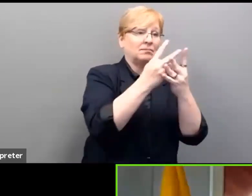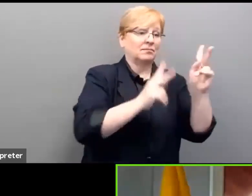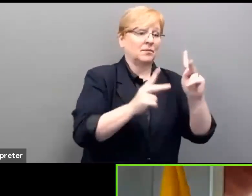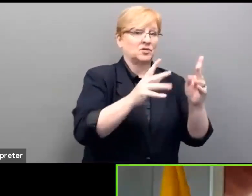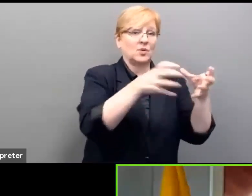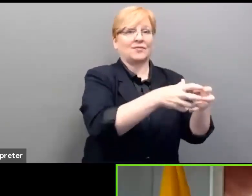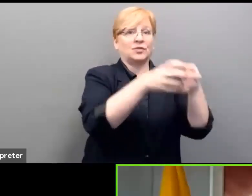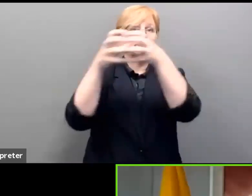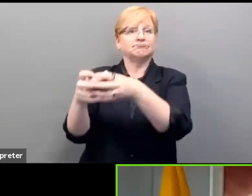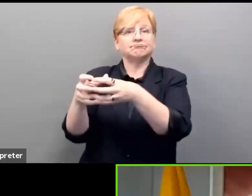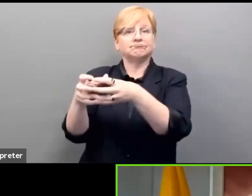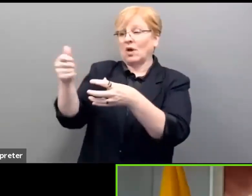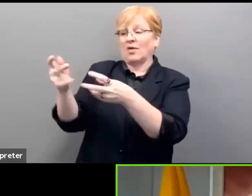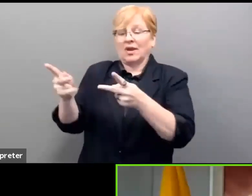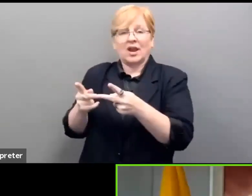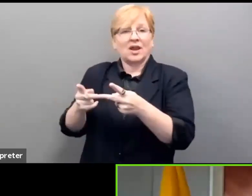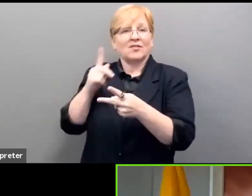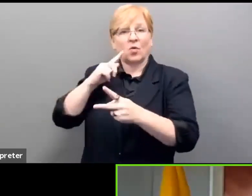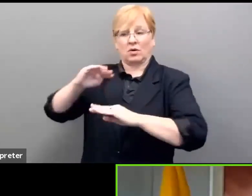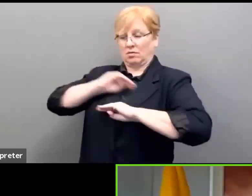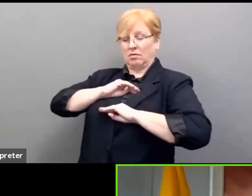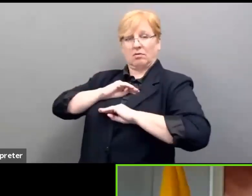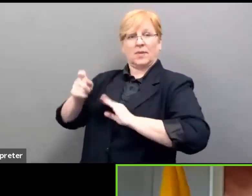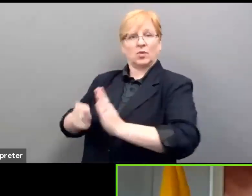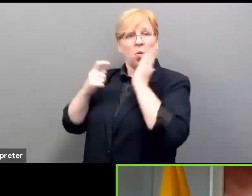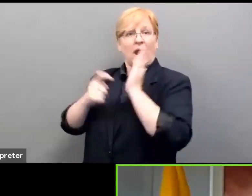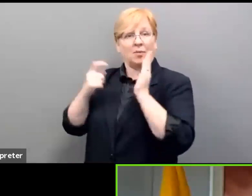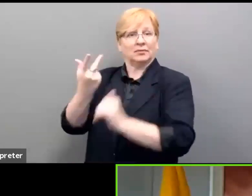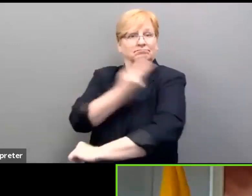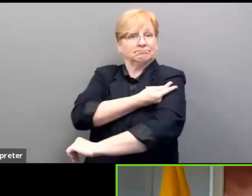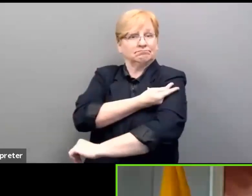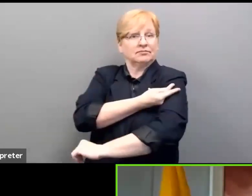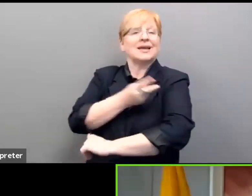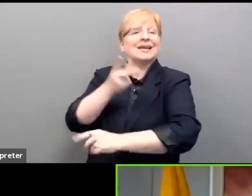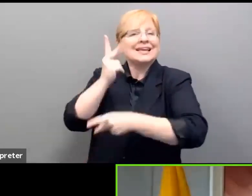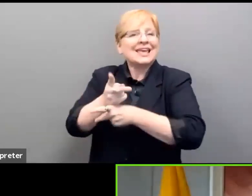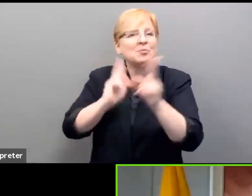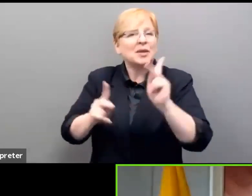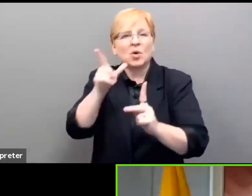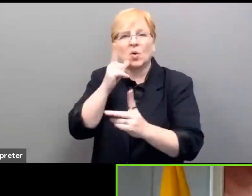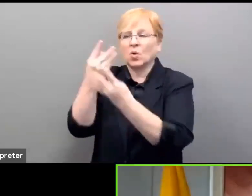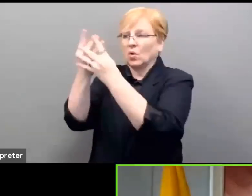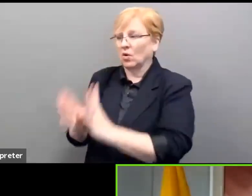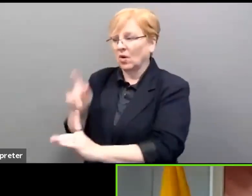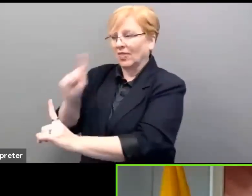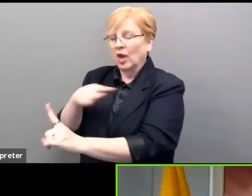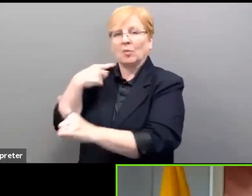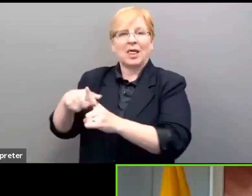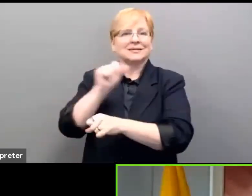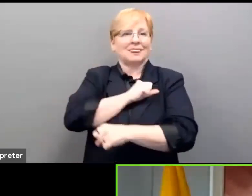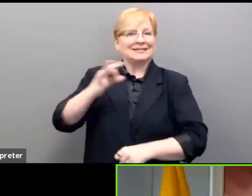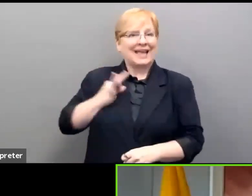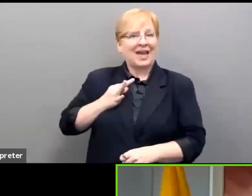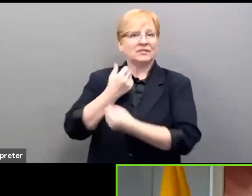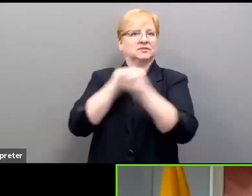muy bien puede ser que tengamos que mover la población correccional. para que los niveles de personal reúnan